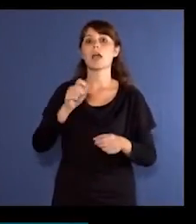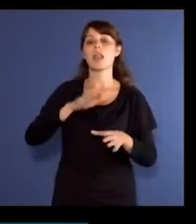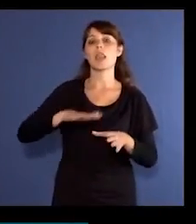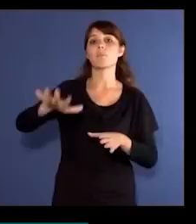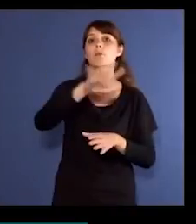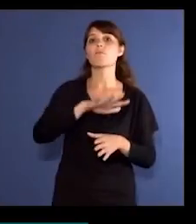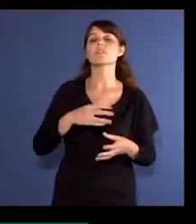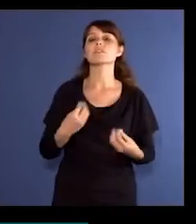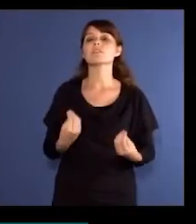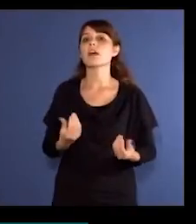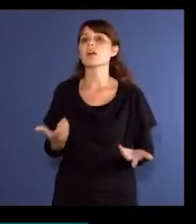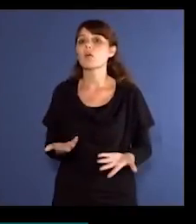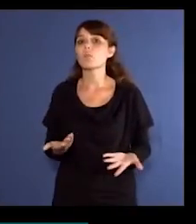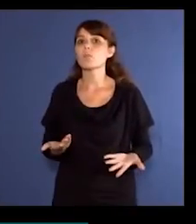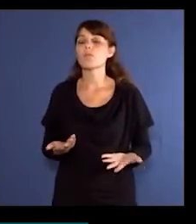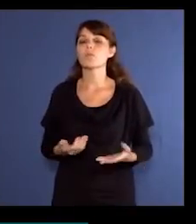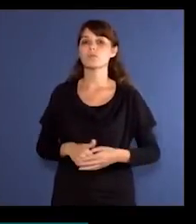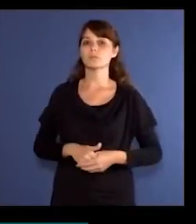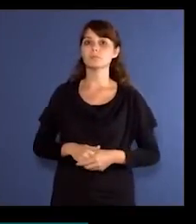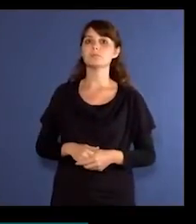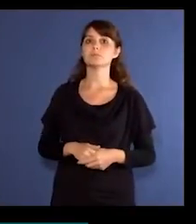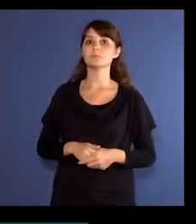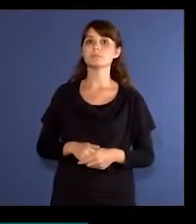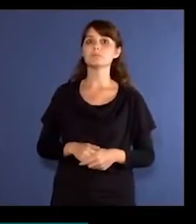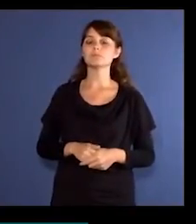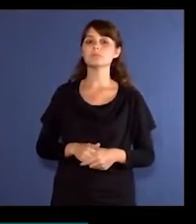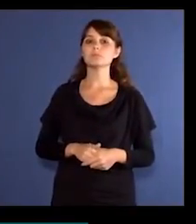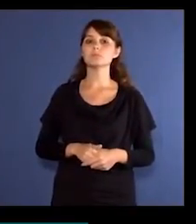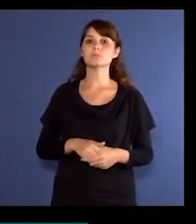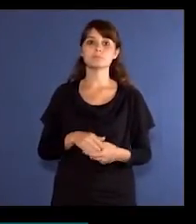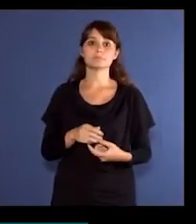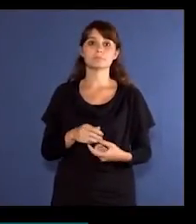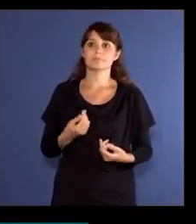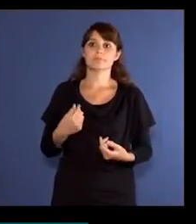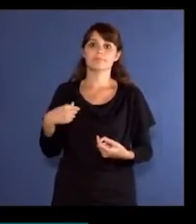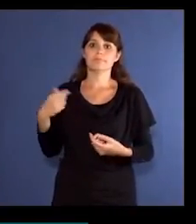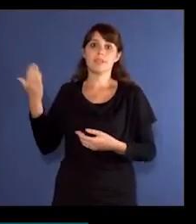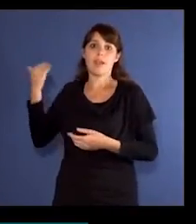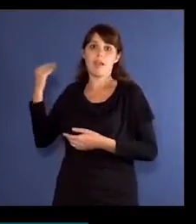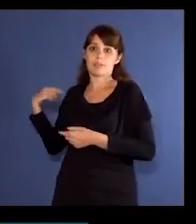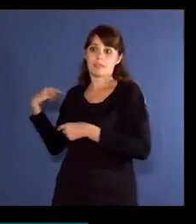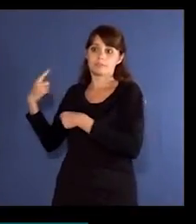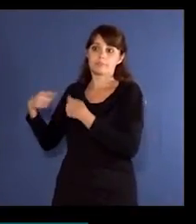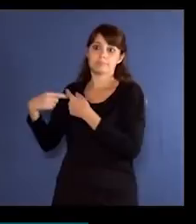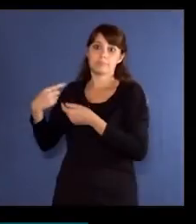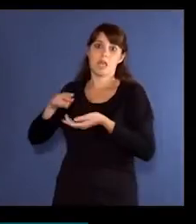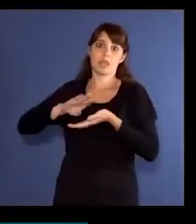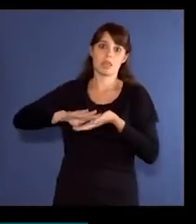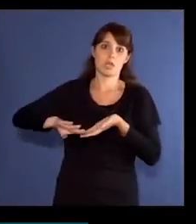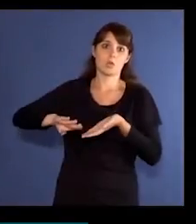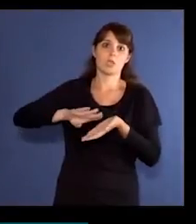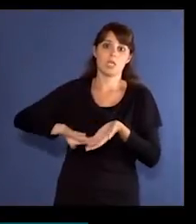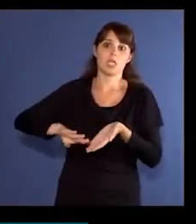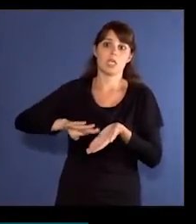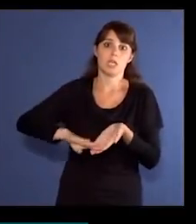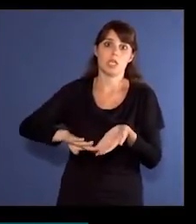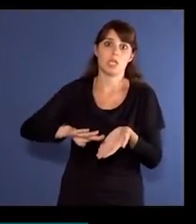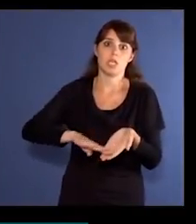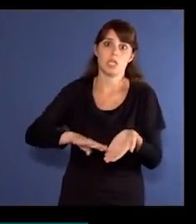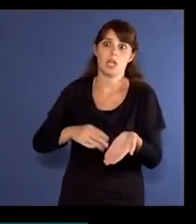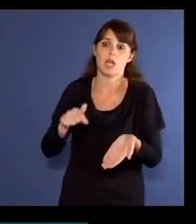nos afecta también. Se nos viene llevando un camino de endeudamiento a paso forzado.